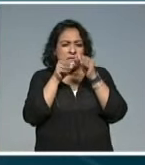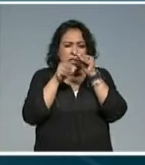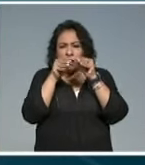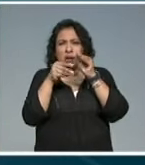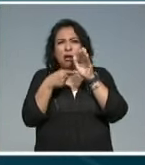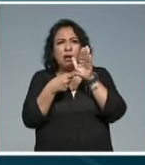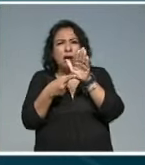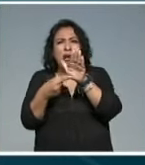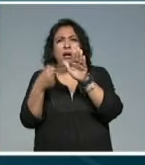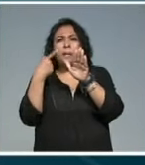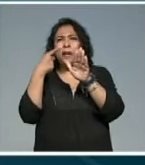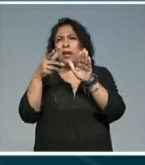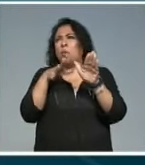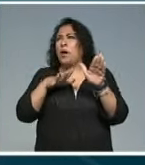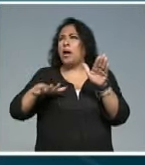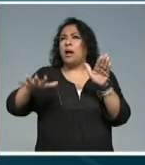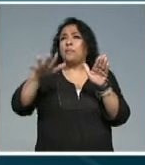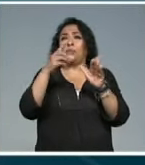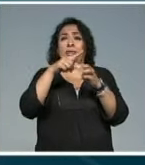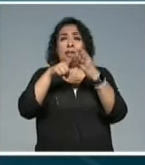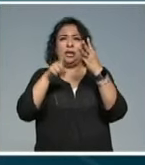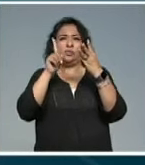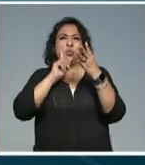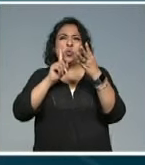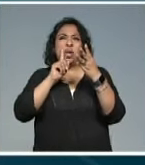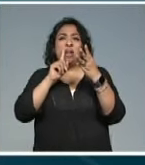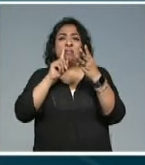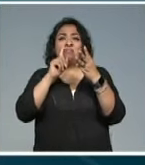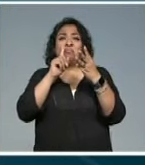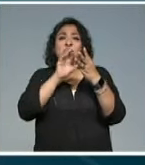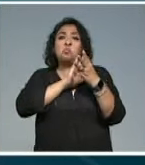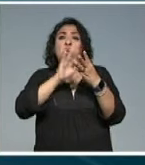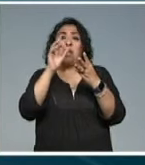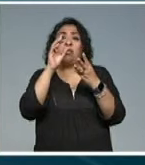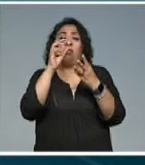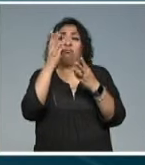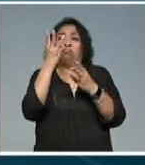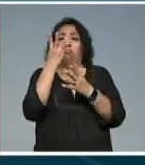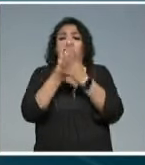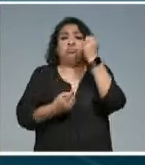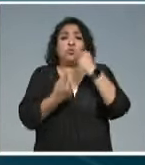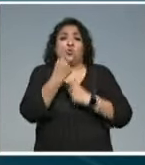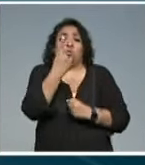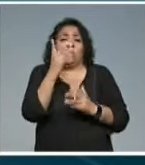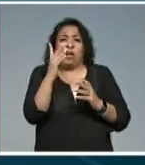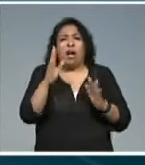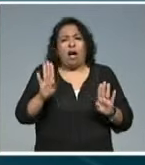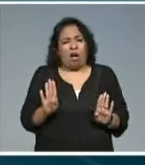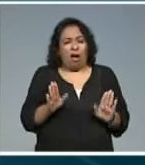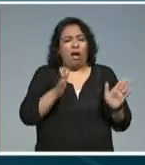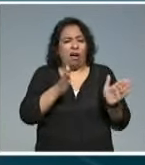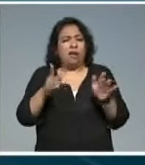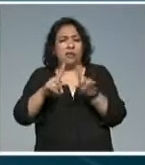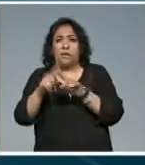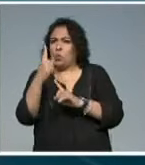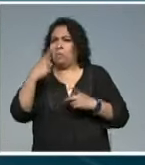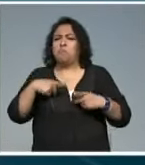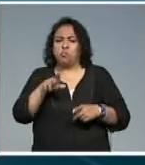que retratara un universo. Las tres mujeres podrían ser una sola, creo que son diferentes facetas de la misma persona.